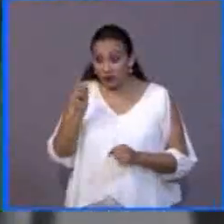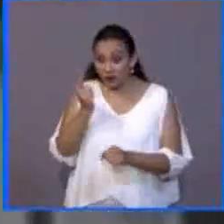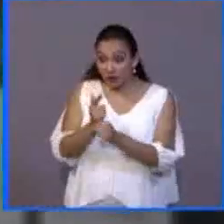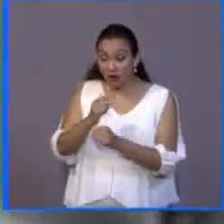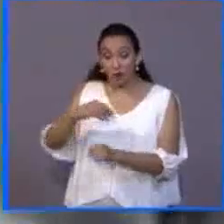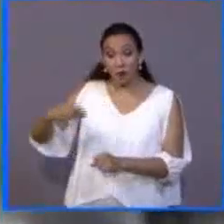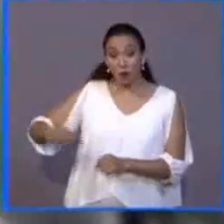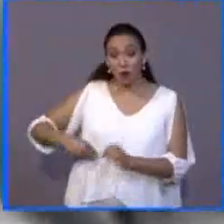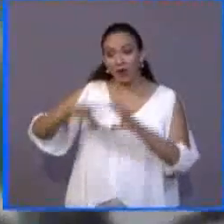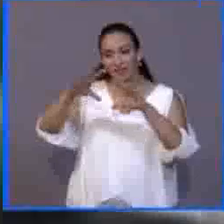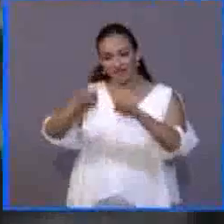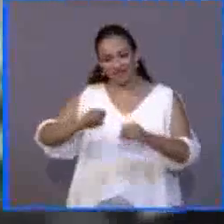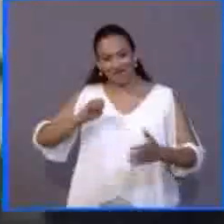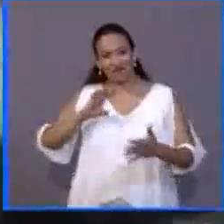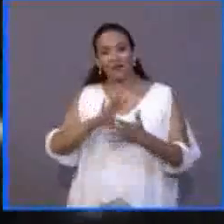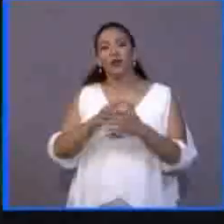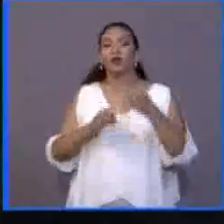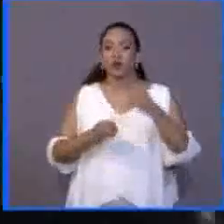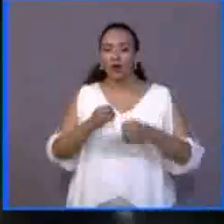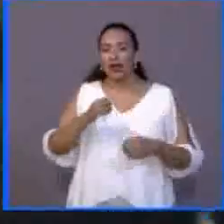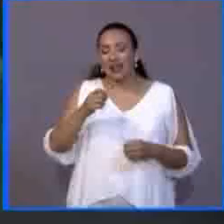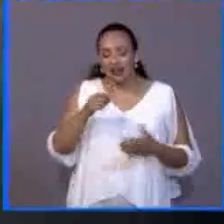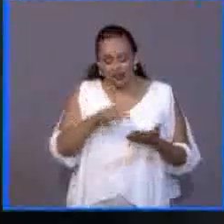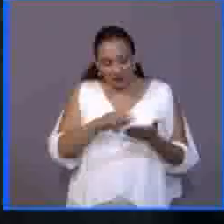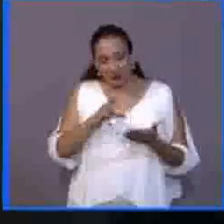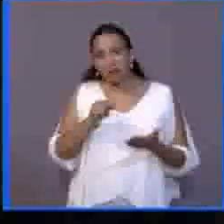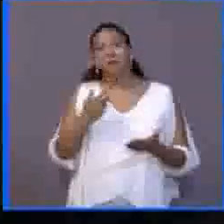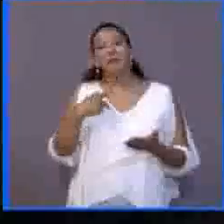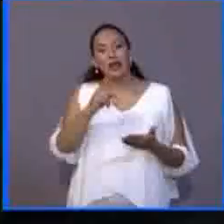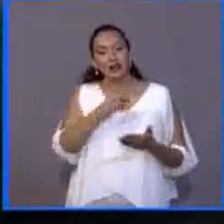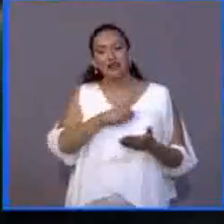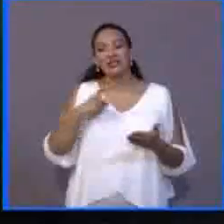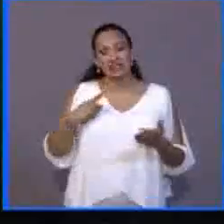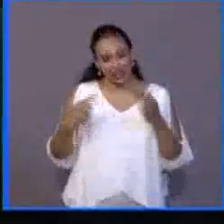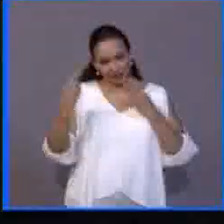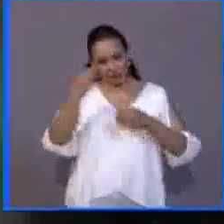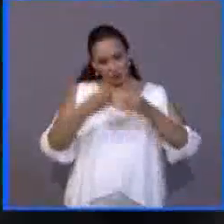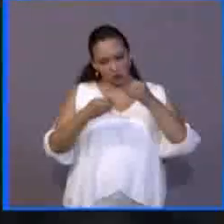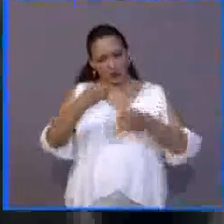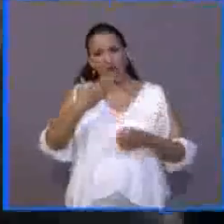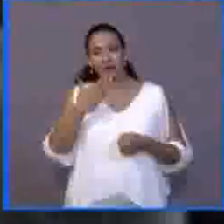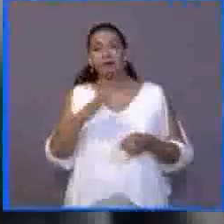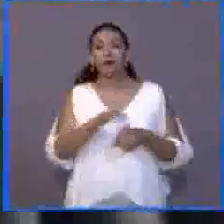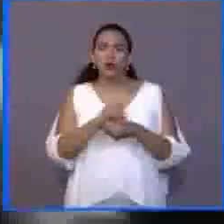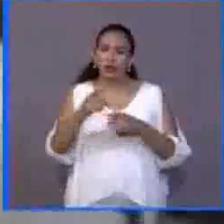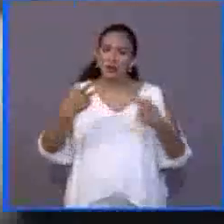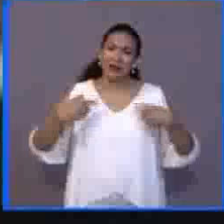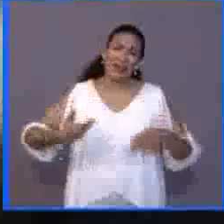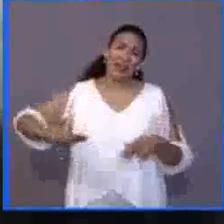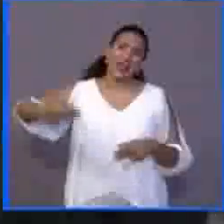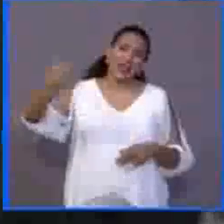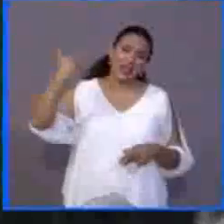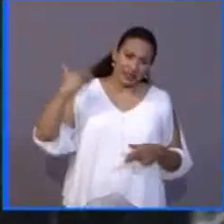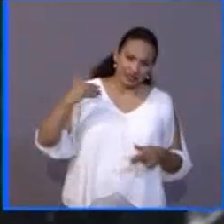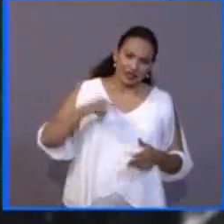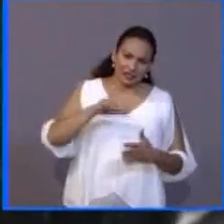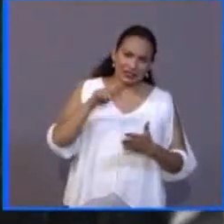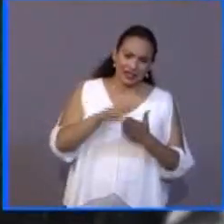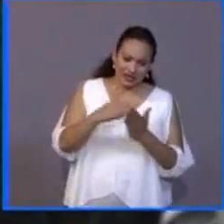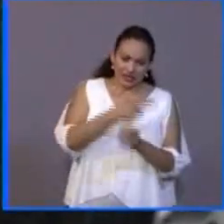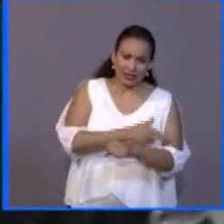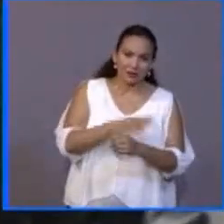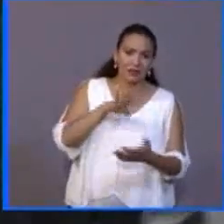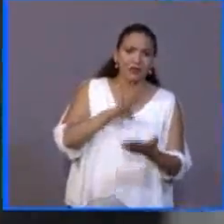responsables, ya que no se trata de un tipo penal en sí mismo, sino una calificación de conductas criminales que ya estaban establecidas en el